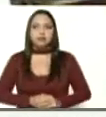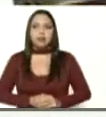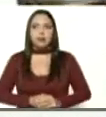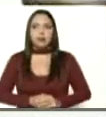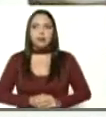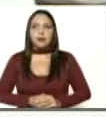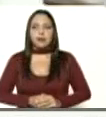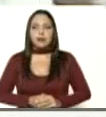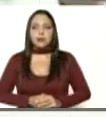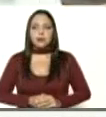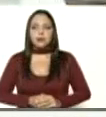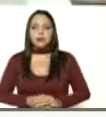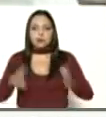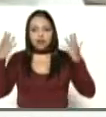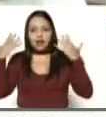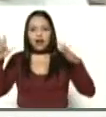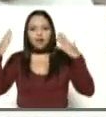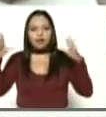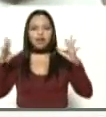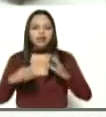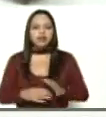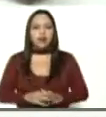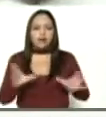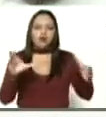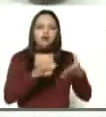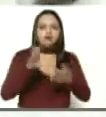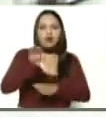Un aplauso para el Orfeón Libertador.